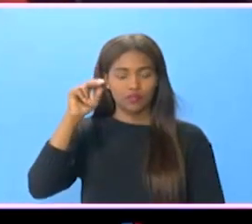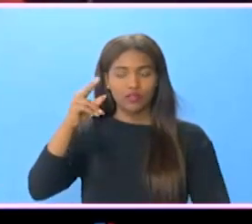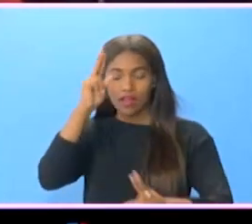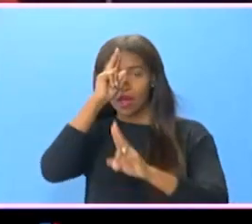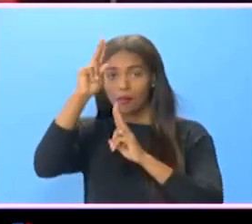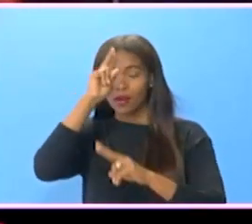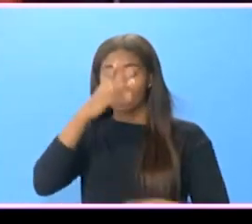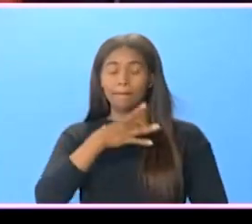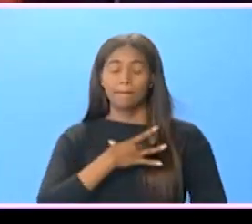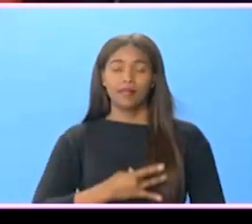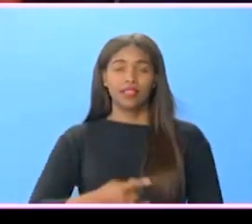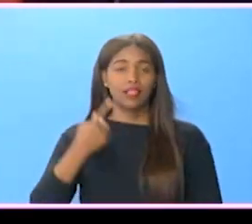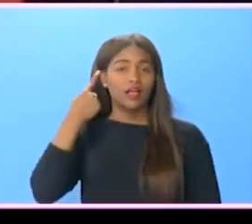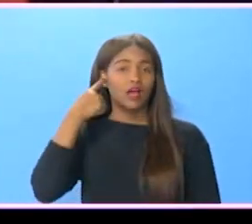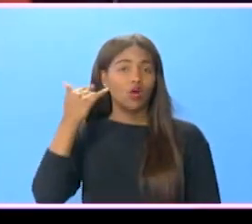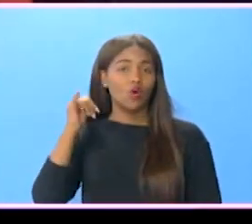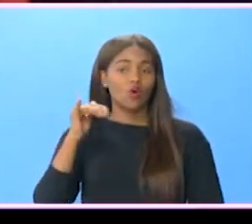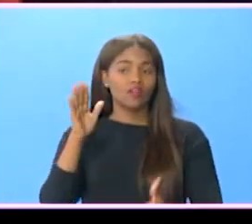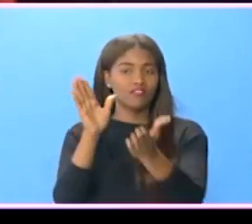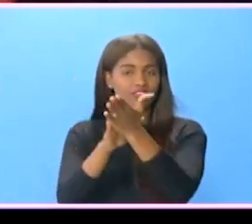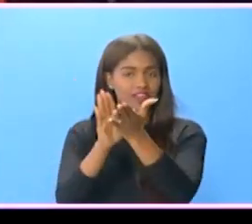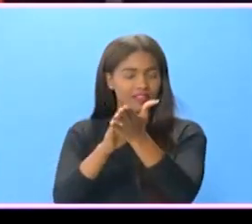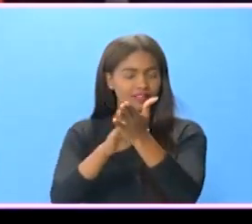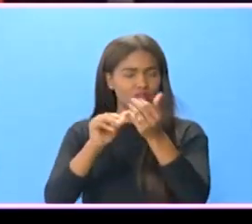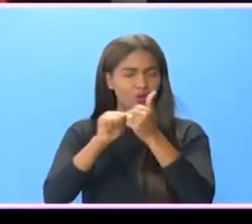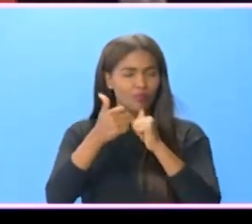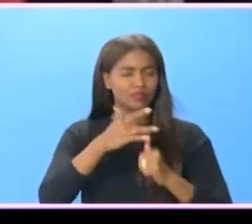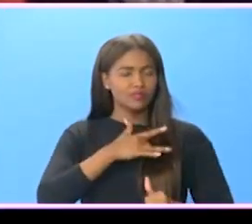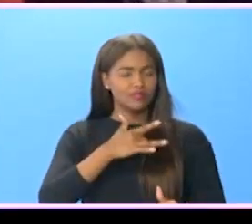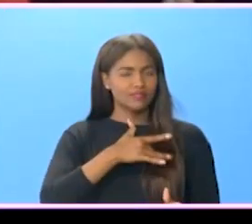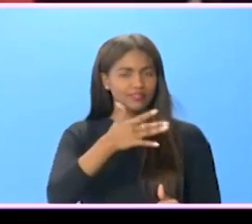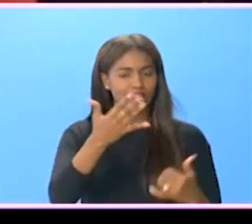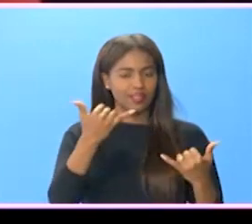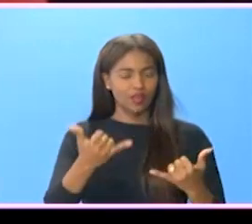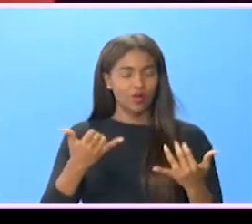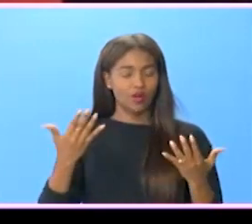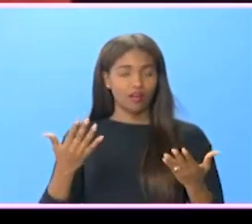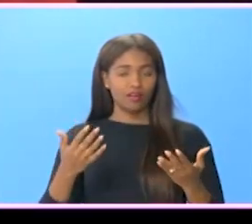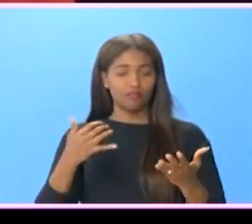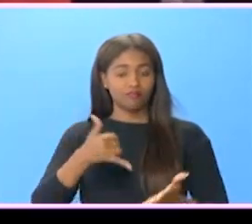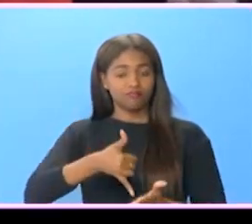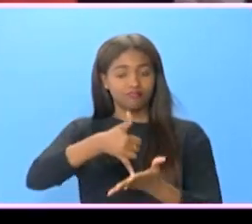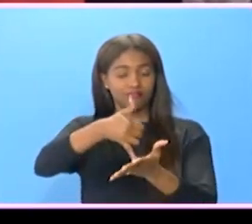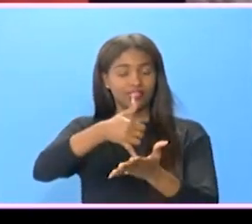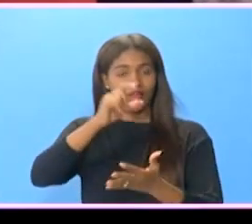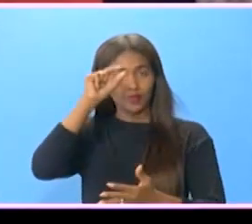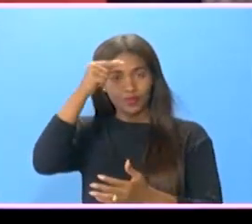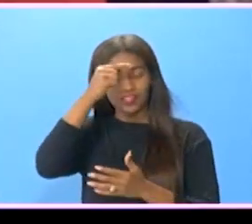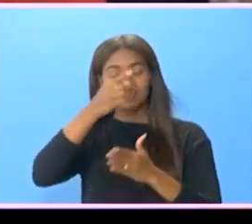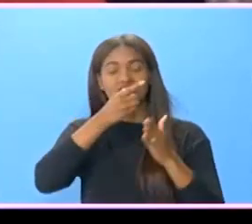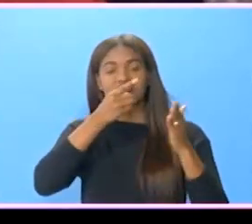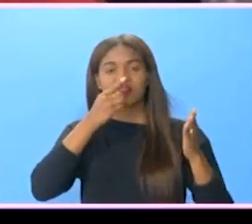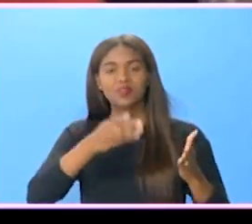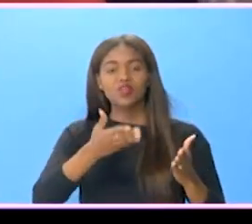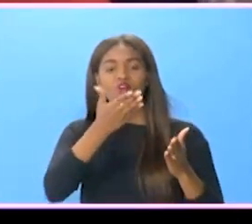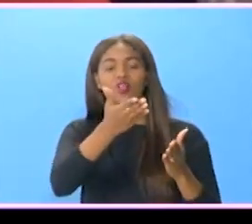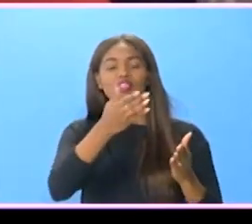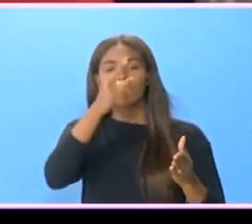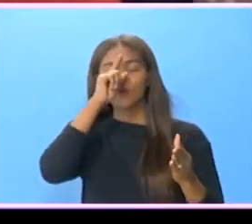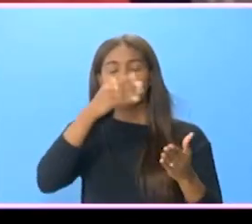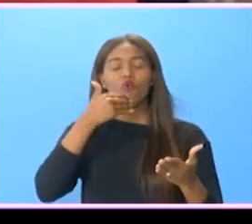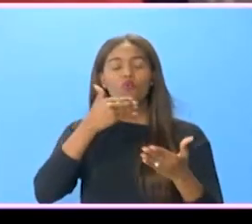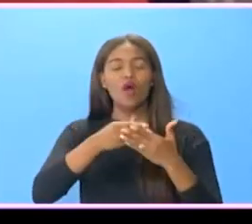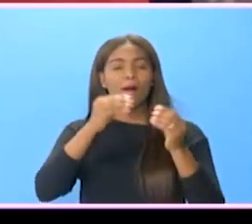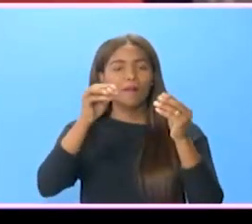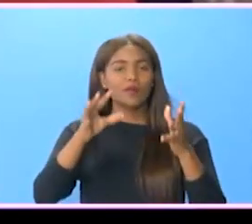una medalla de oro. Felicidades, ¿y cómo se siente usted con este reconocimiento que hace el gobierno dominicano a ustedes los